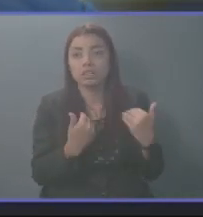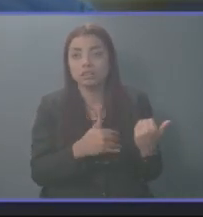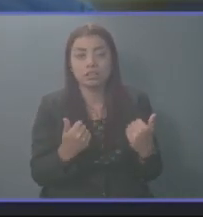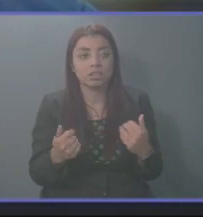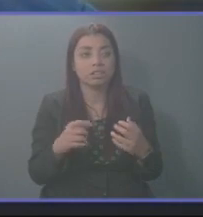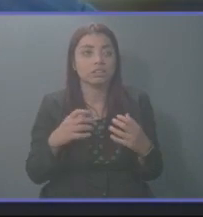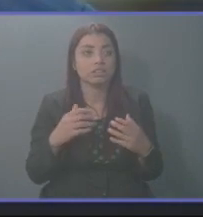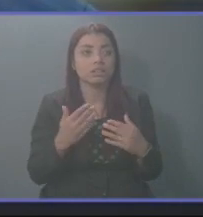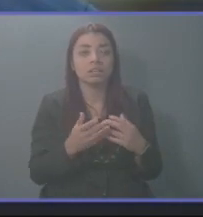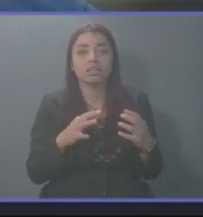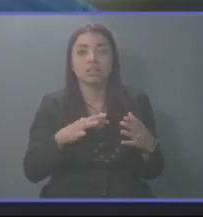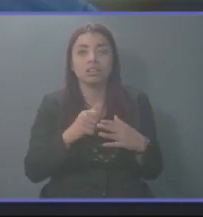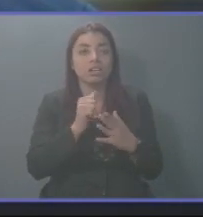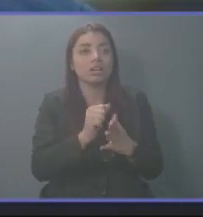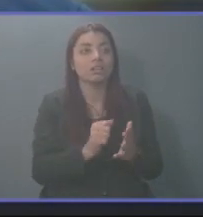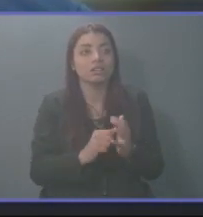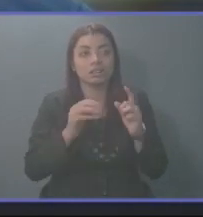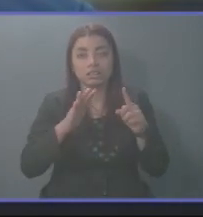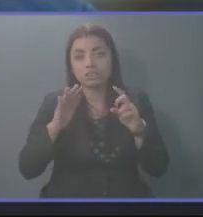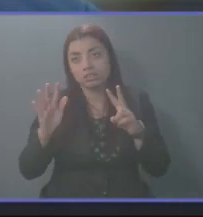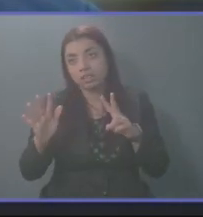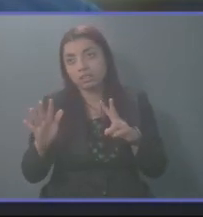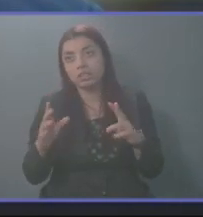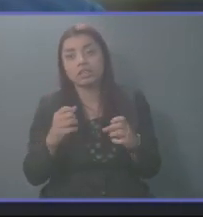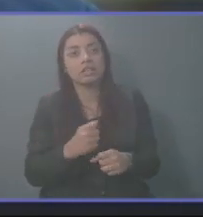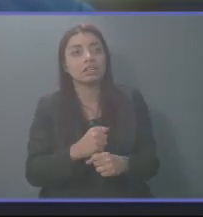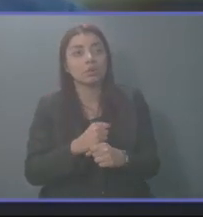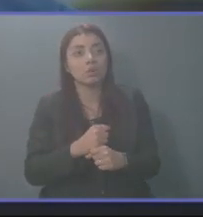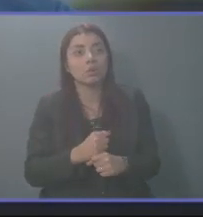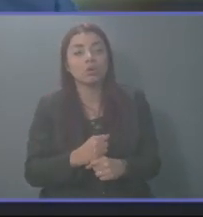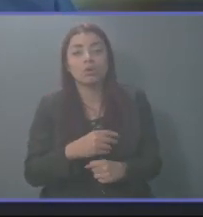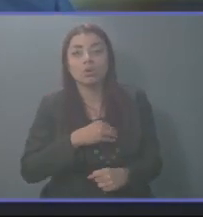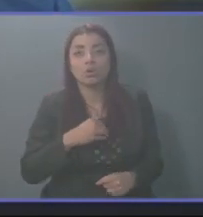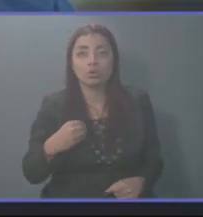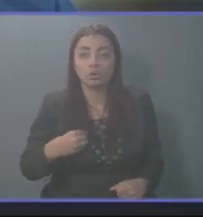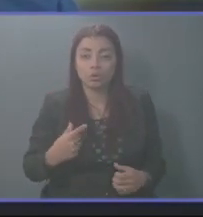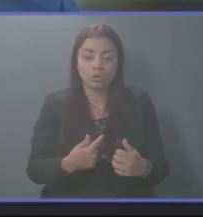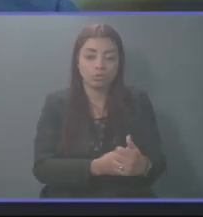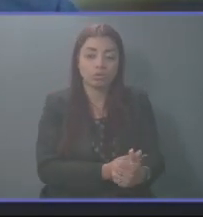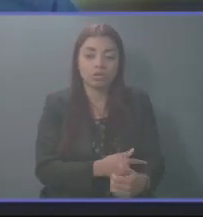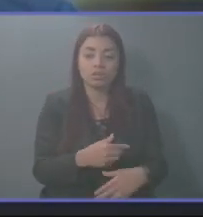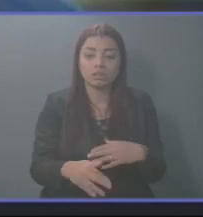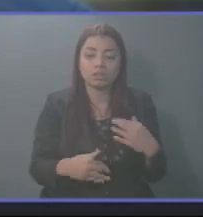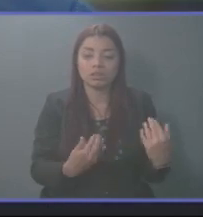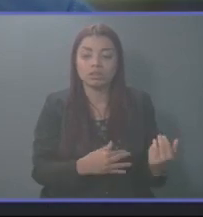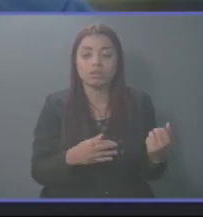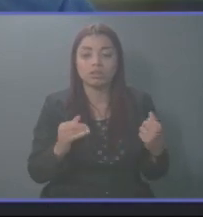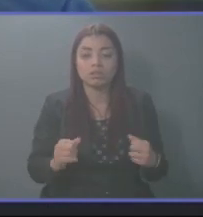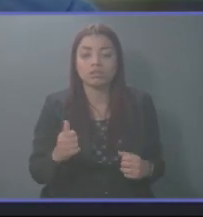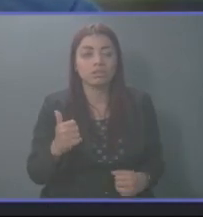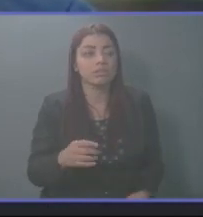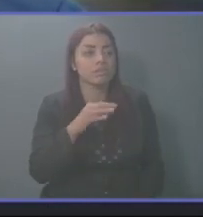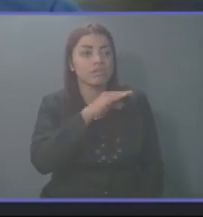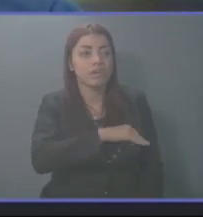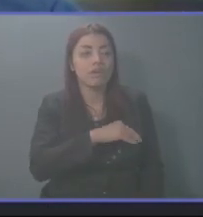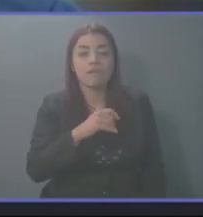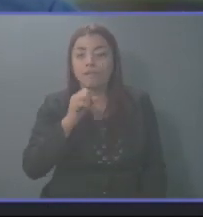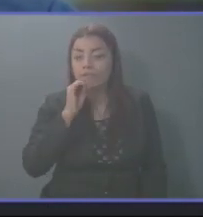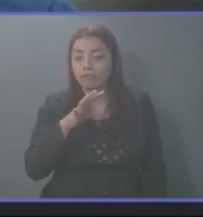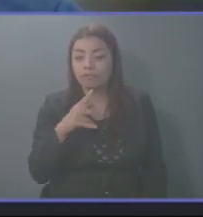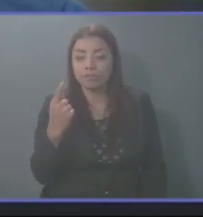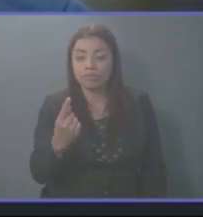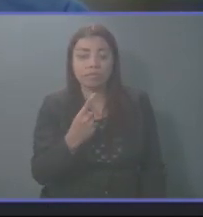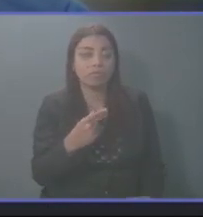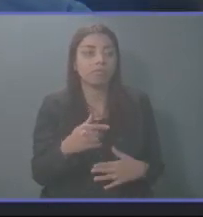vida. Artículo 67. El seguro médico hospitalario contra accidentes y de vida como beneficio para deportistas de